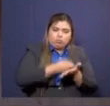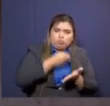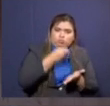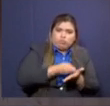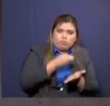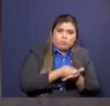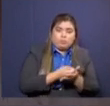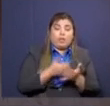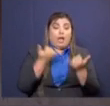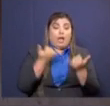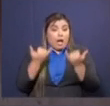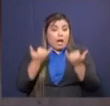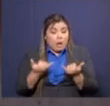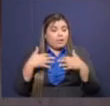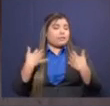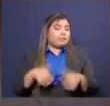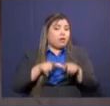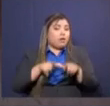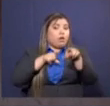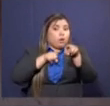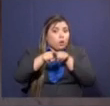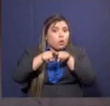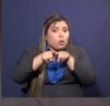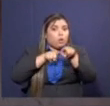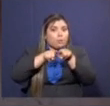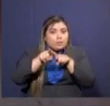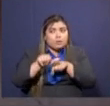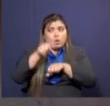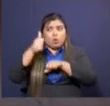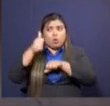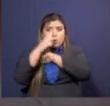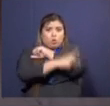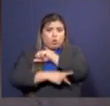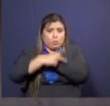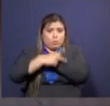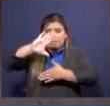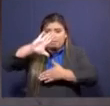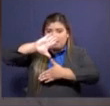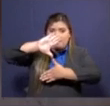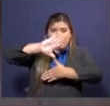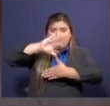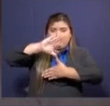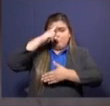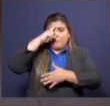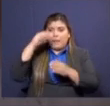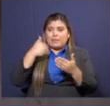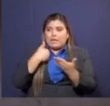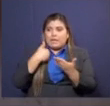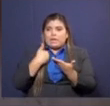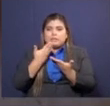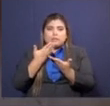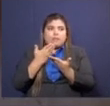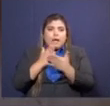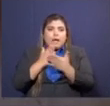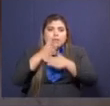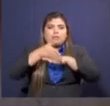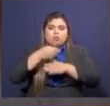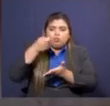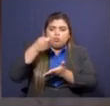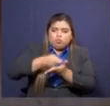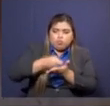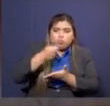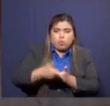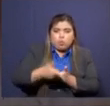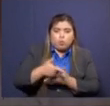Competir en estos momentos con el resto de los países para acceder a estas inversiones va a ser